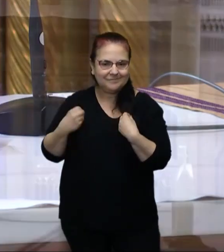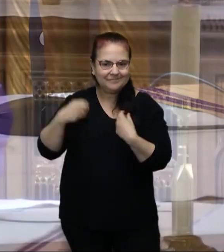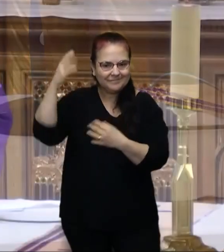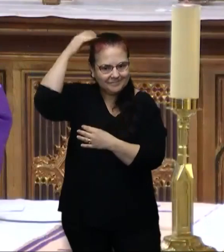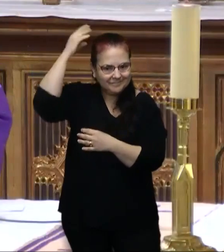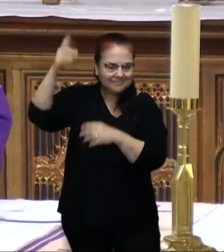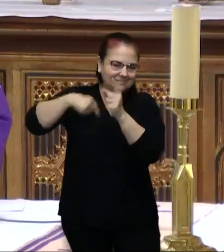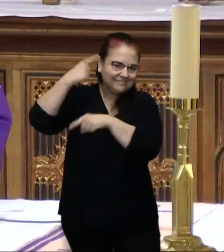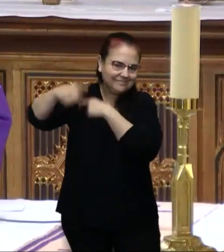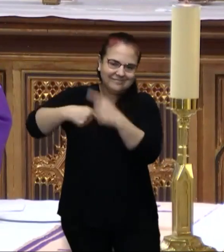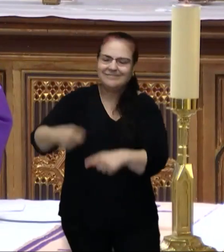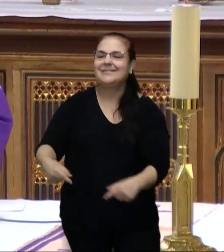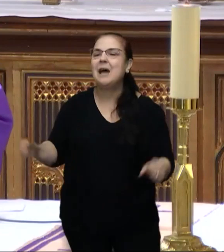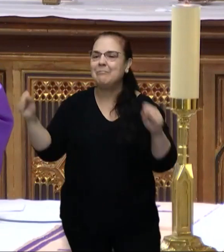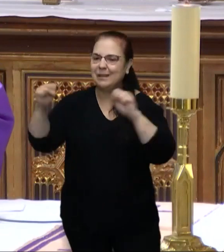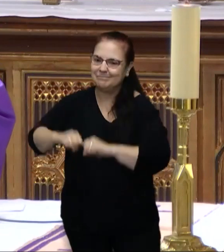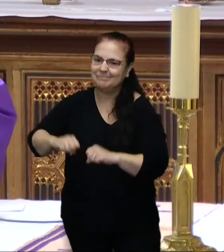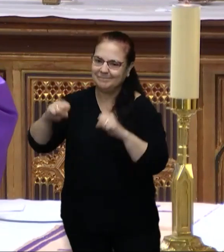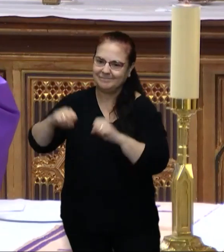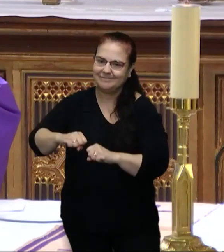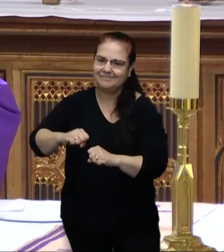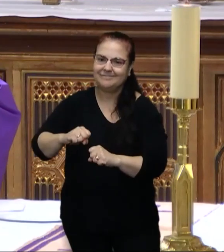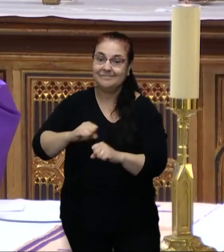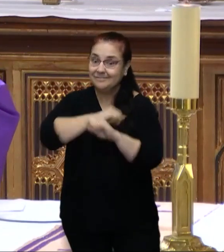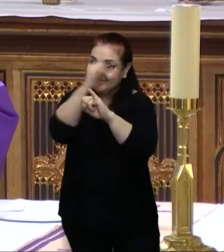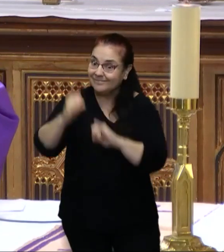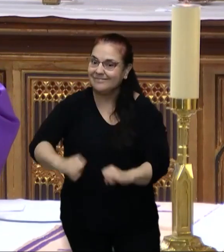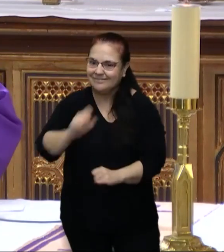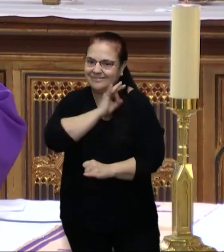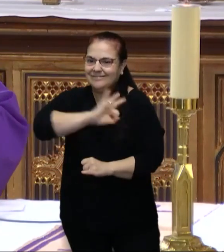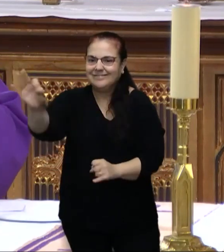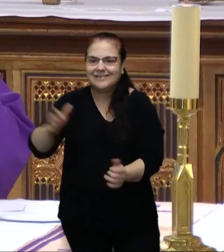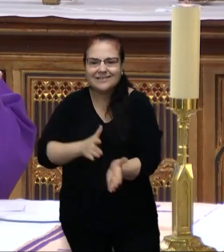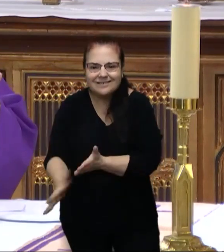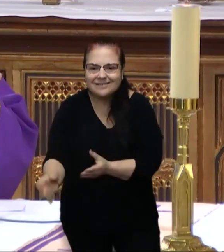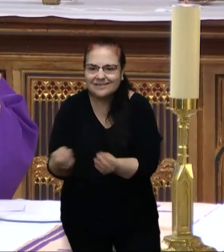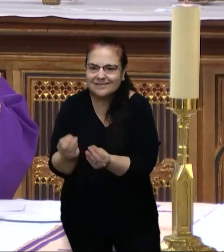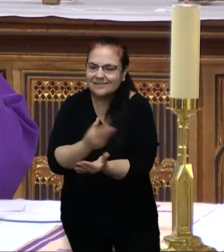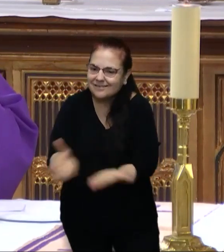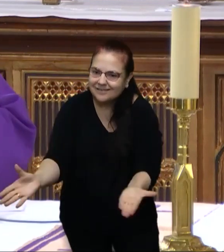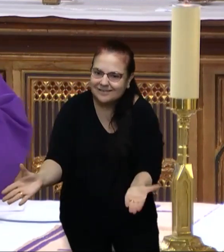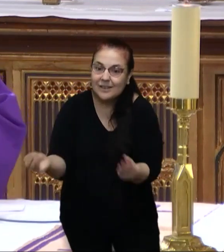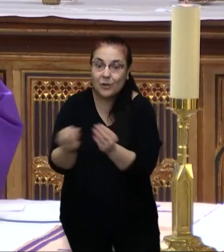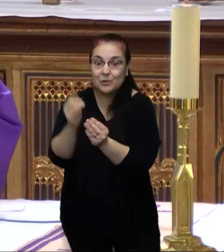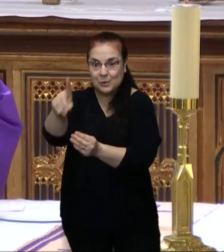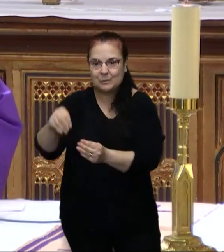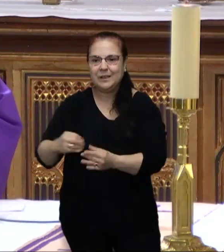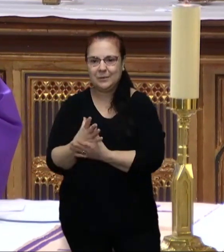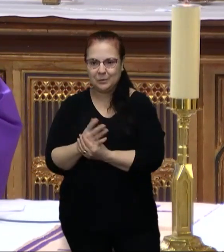reinas por los siglos de los siglos. Que la paz del Señor esté siempre con vosotros.